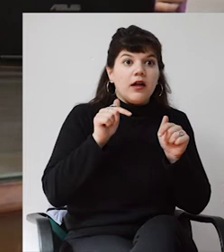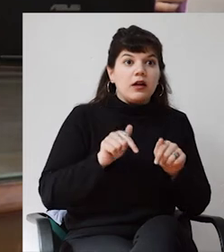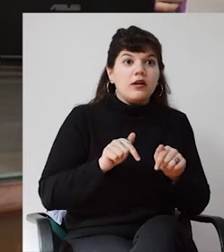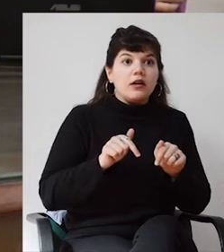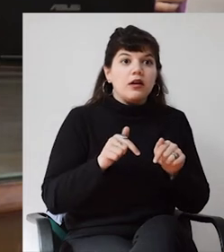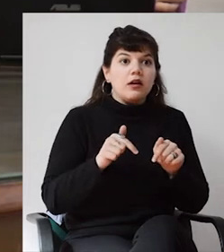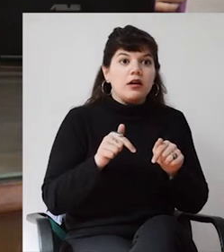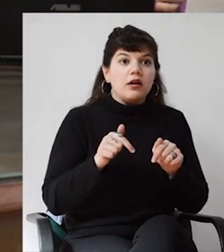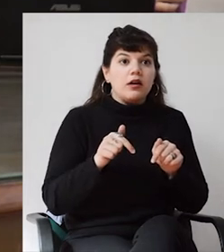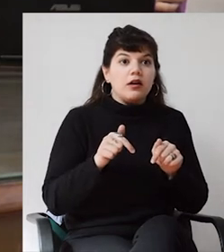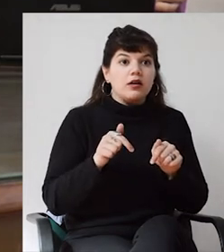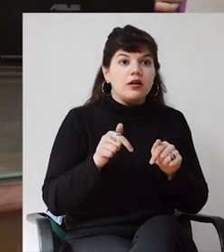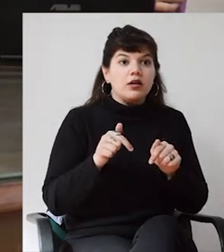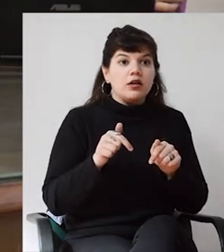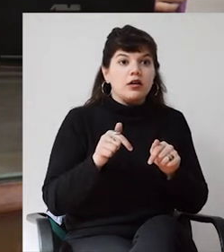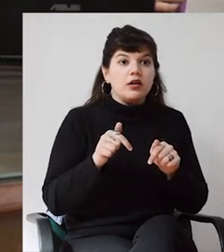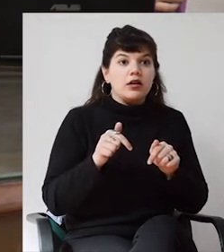está planteada la...